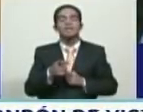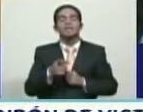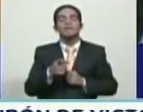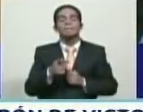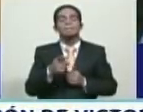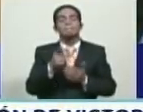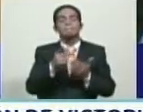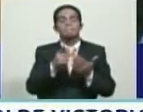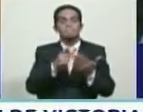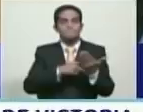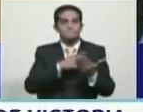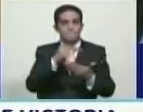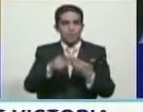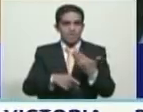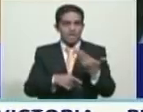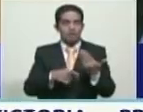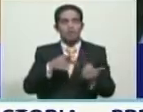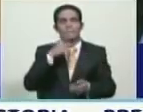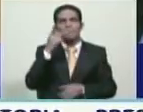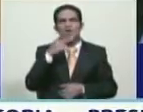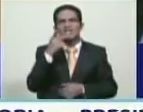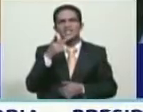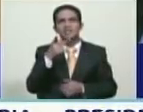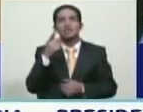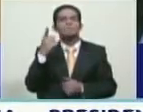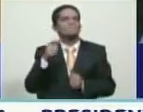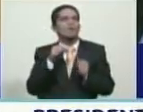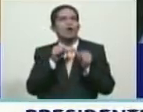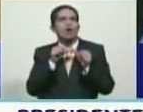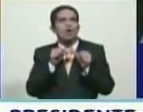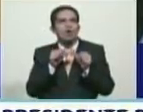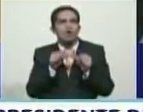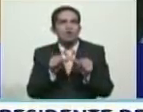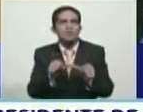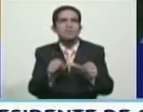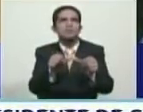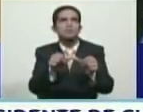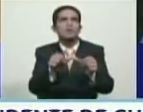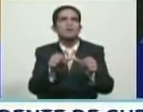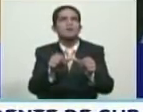nuestro proyecto político principal es continuar